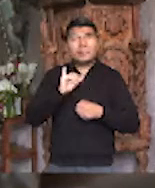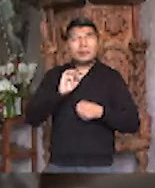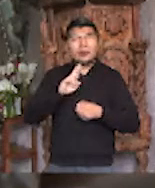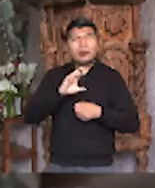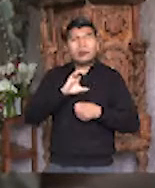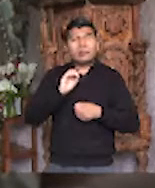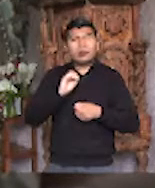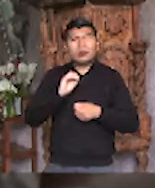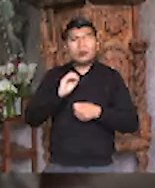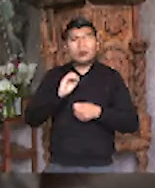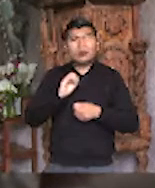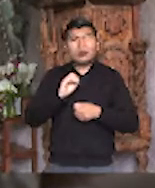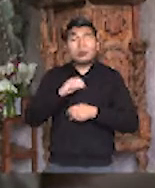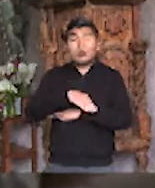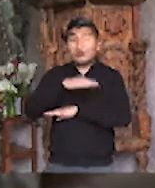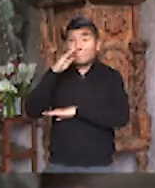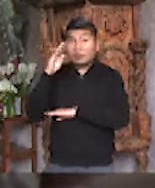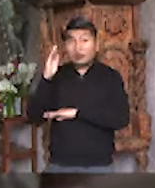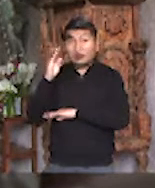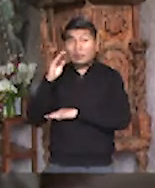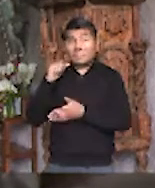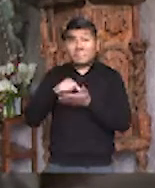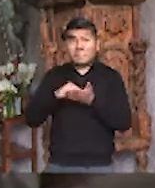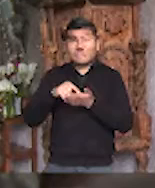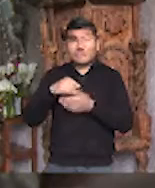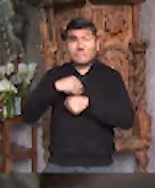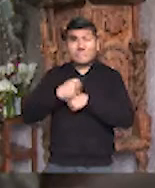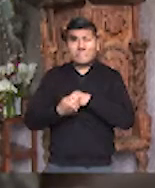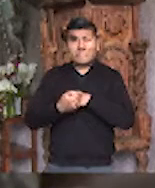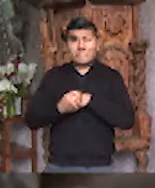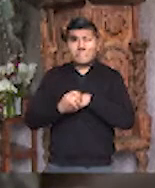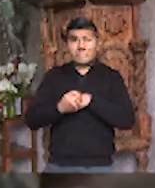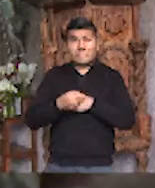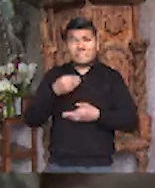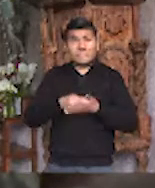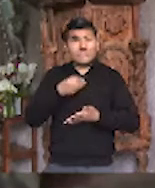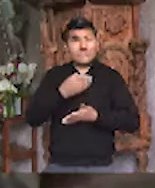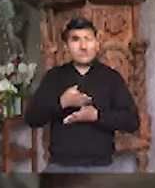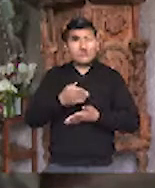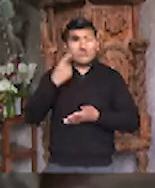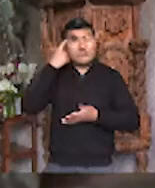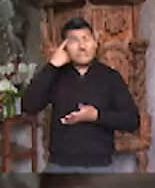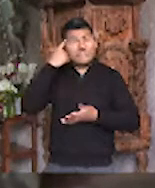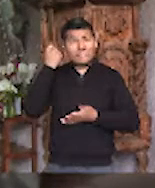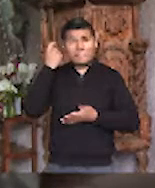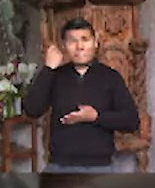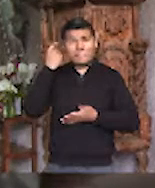sirve ese pan circo es el que compra las conciencias